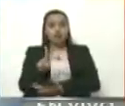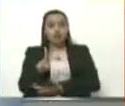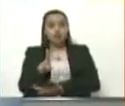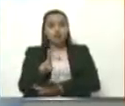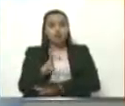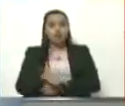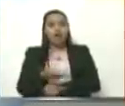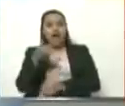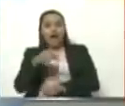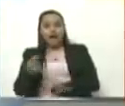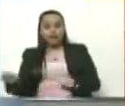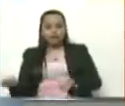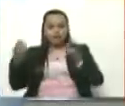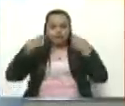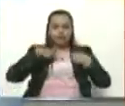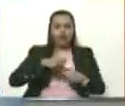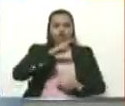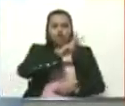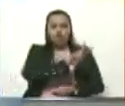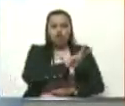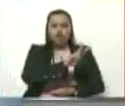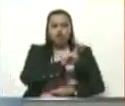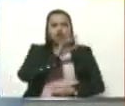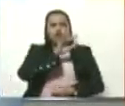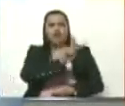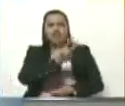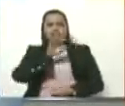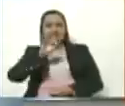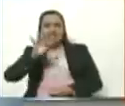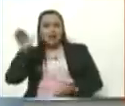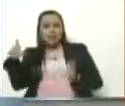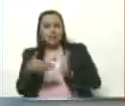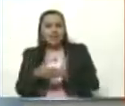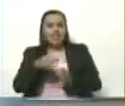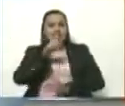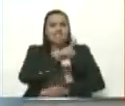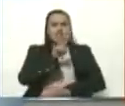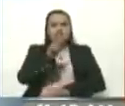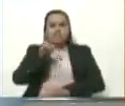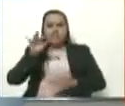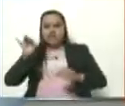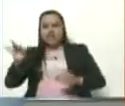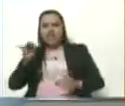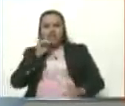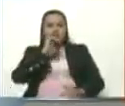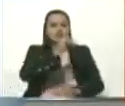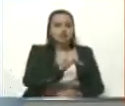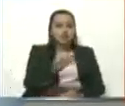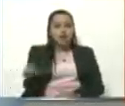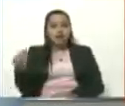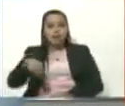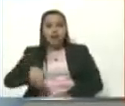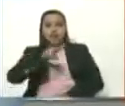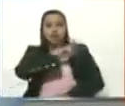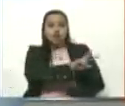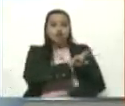223 mil 133 causas y han ingresado 110 mil